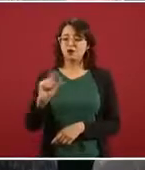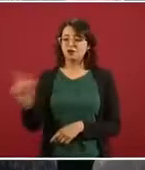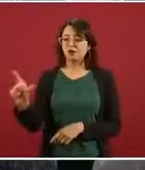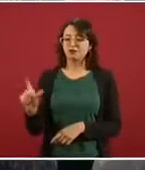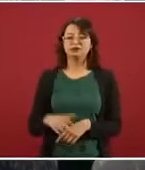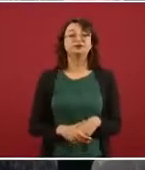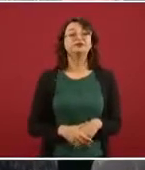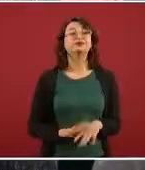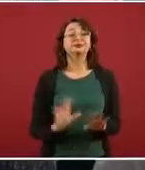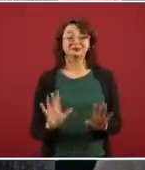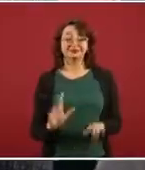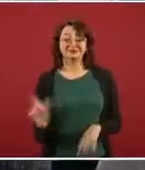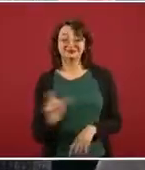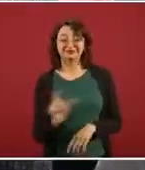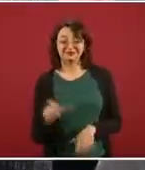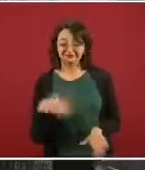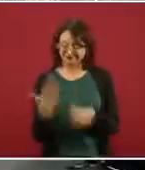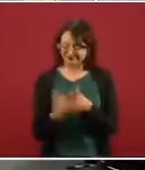Ah, pronto.